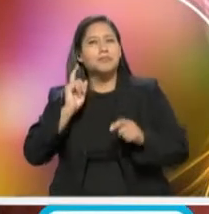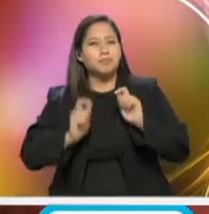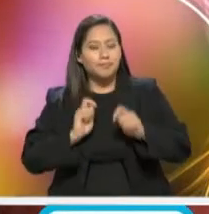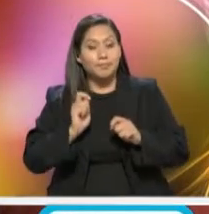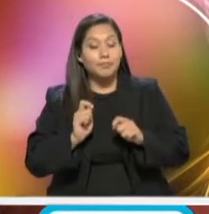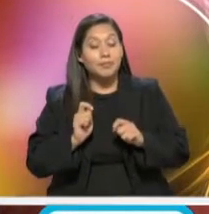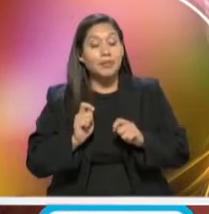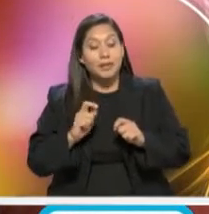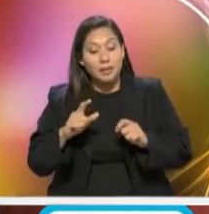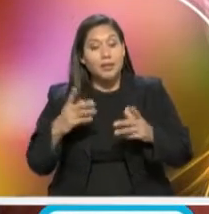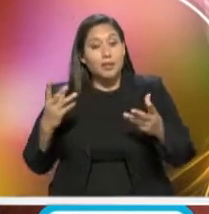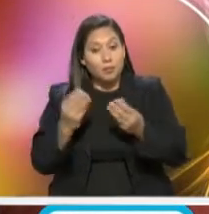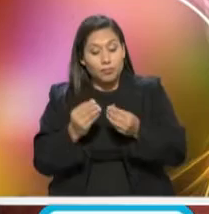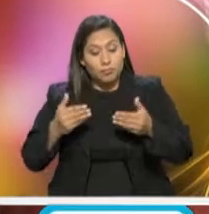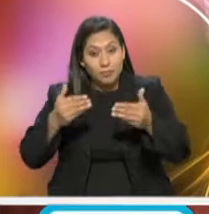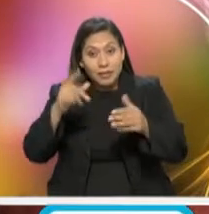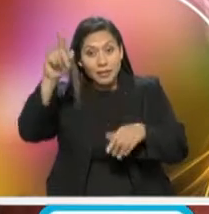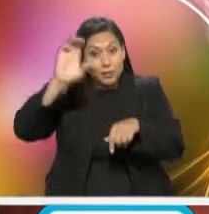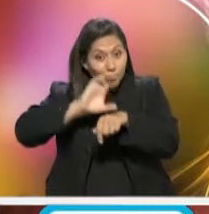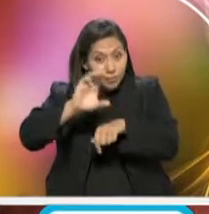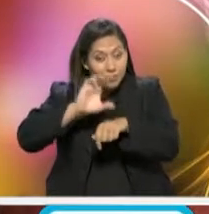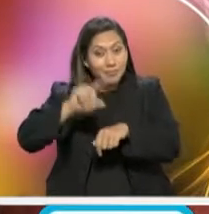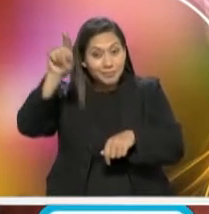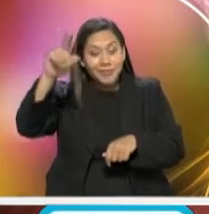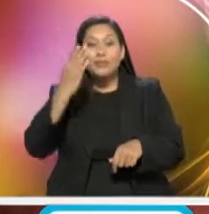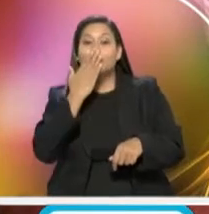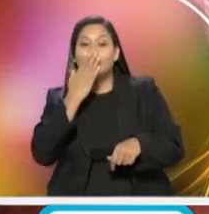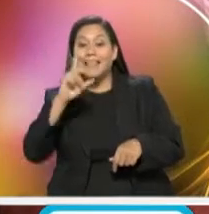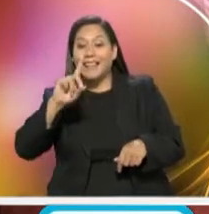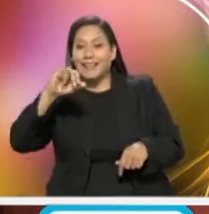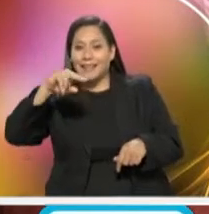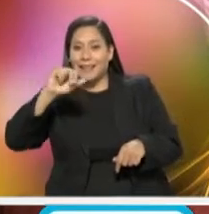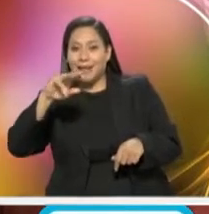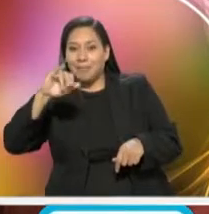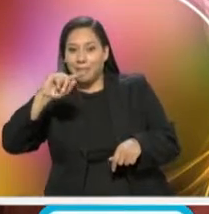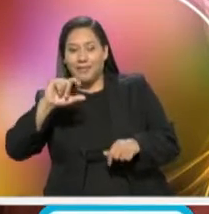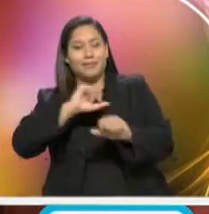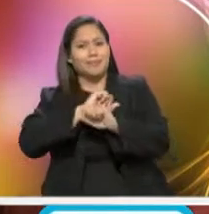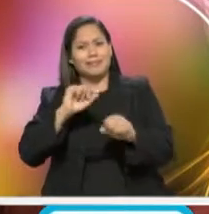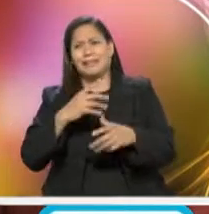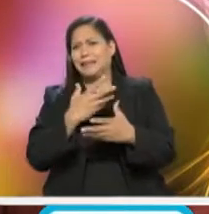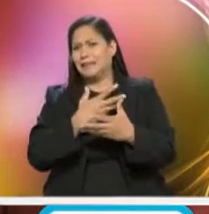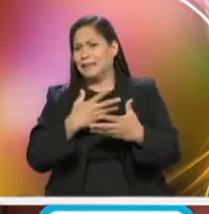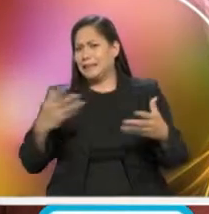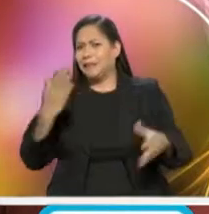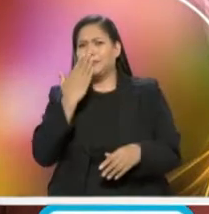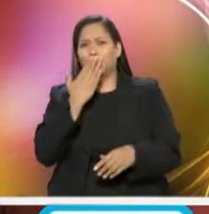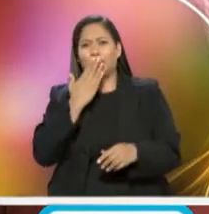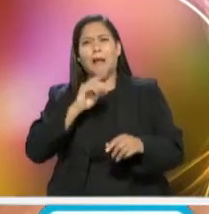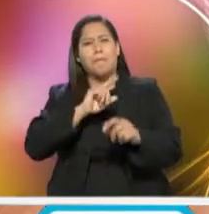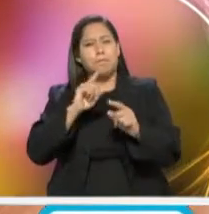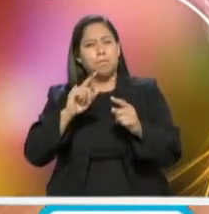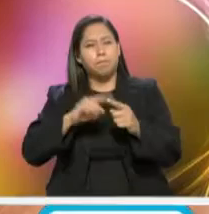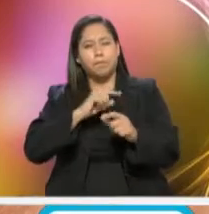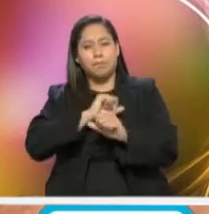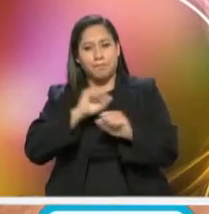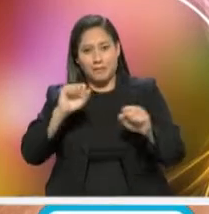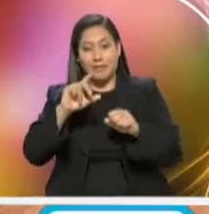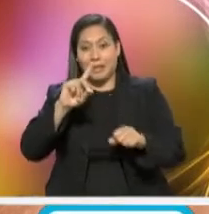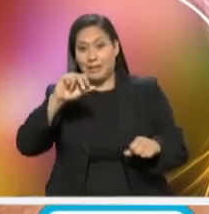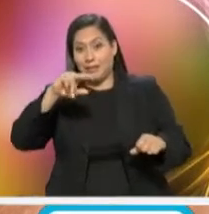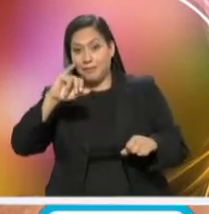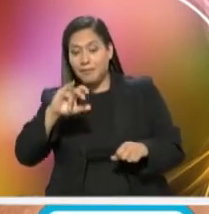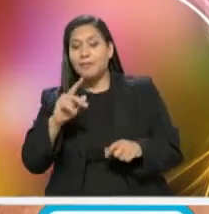a la par, en Colombia, la Sonora Dinamita, la gran Sonora Dinamita, fue creada por